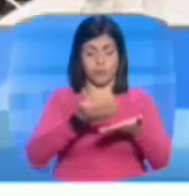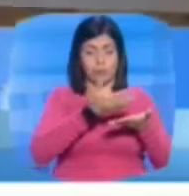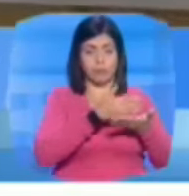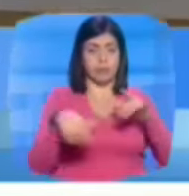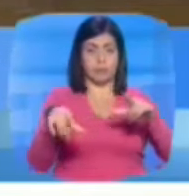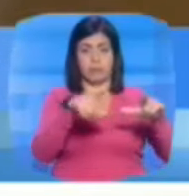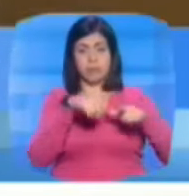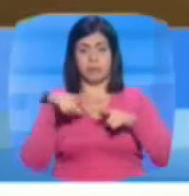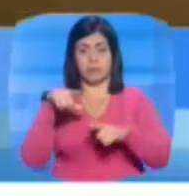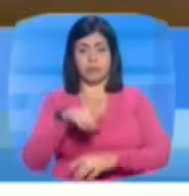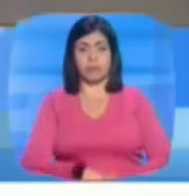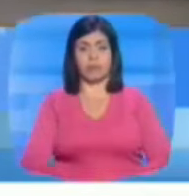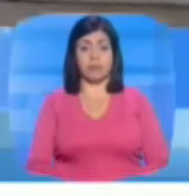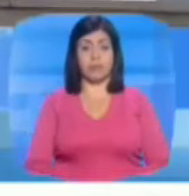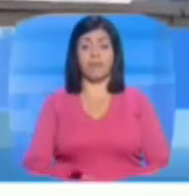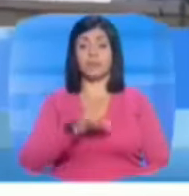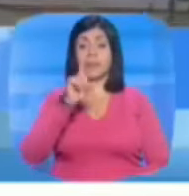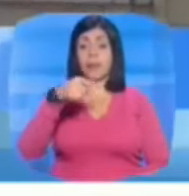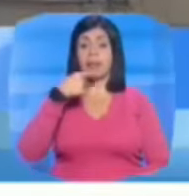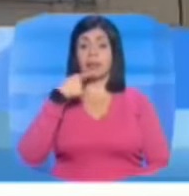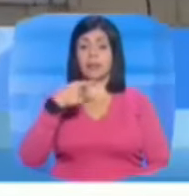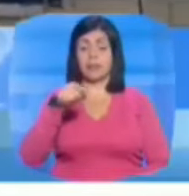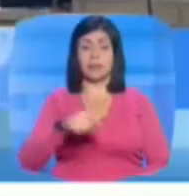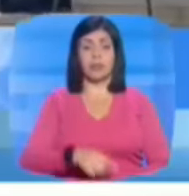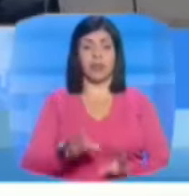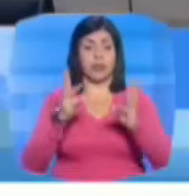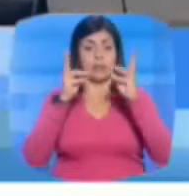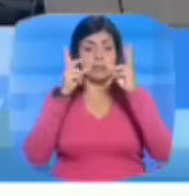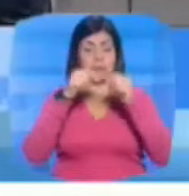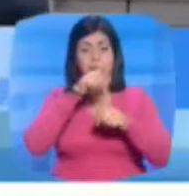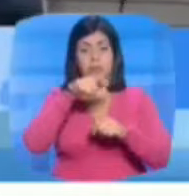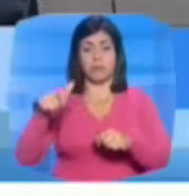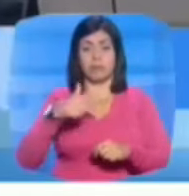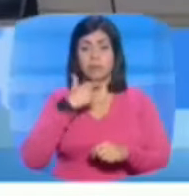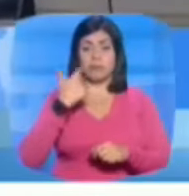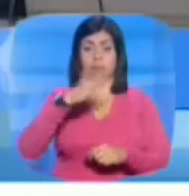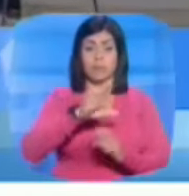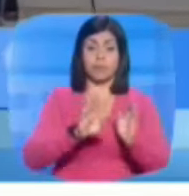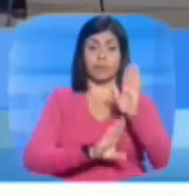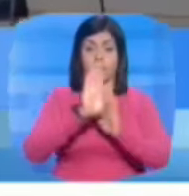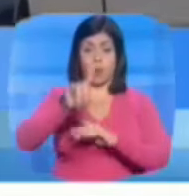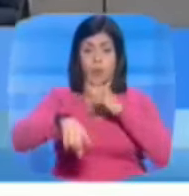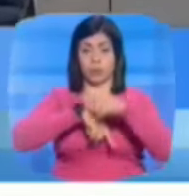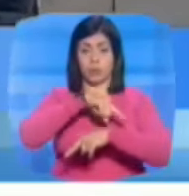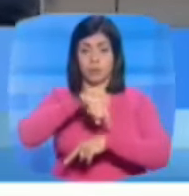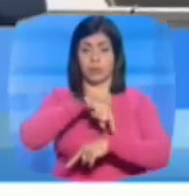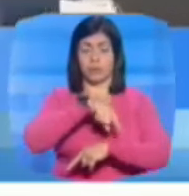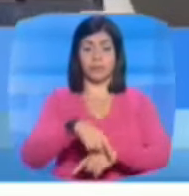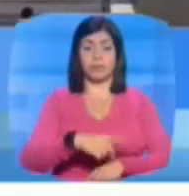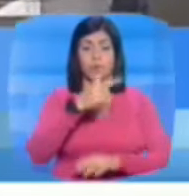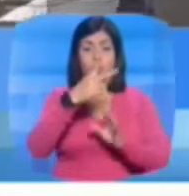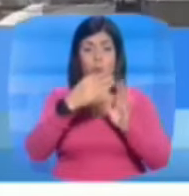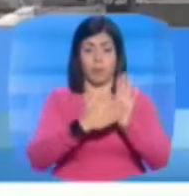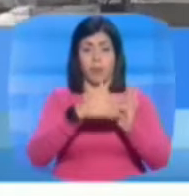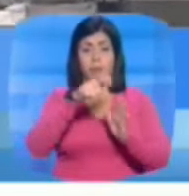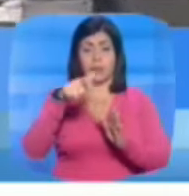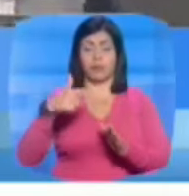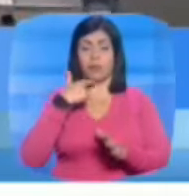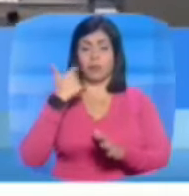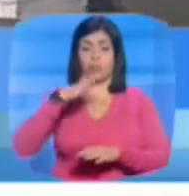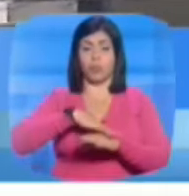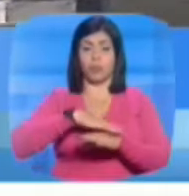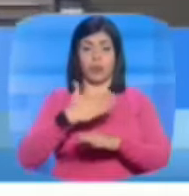del lugar del ataque. Indicaron que el número de víctimas podría aumentar en las próximas horas. 2.000 personas han